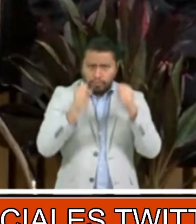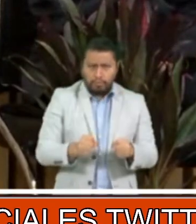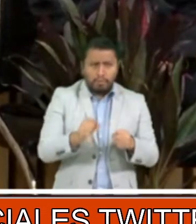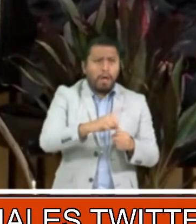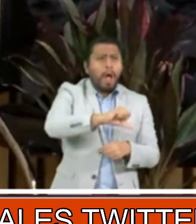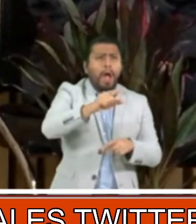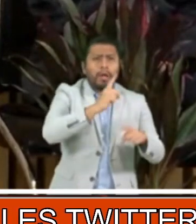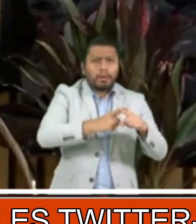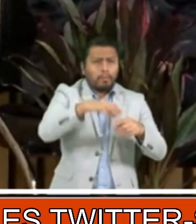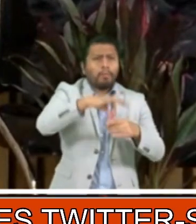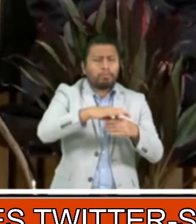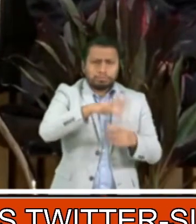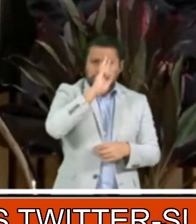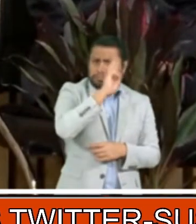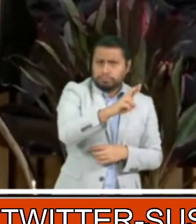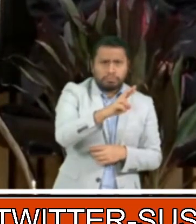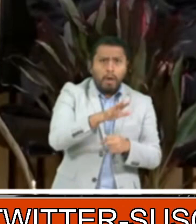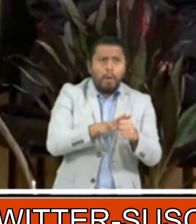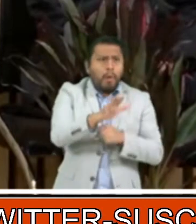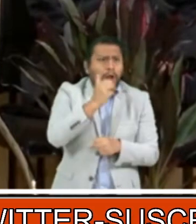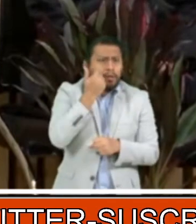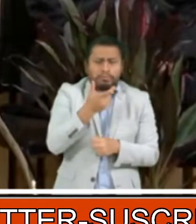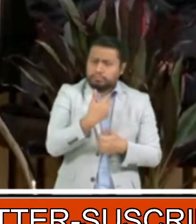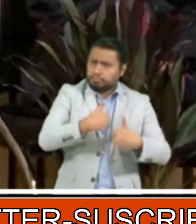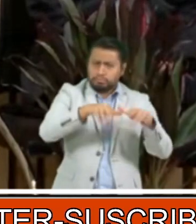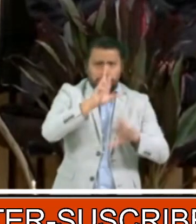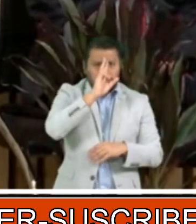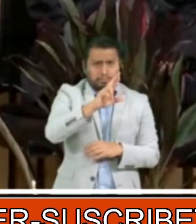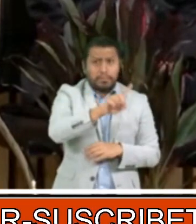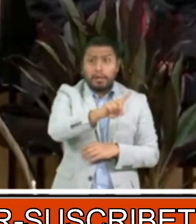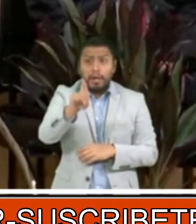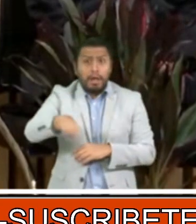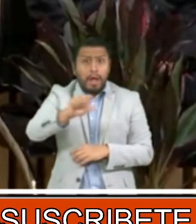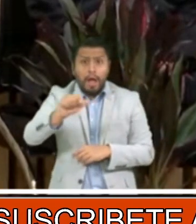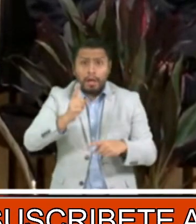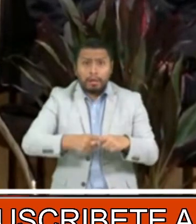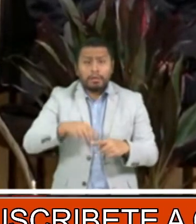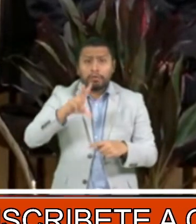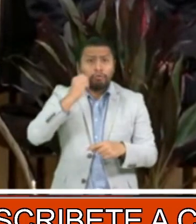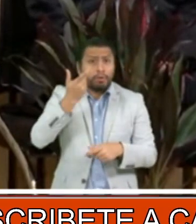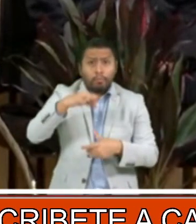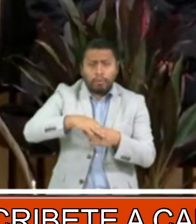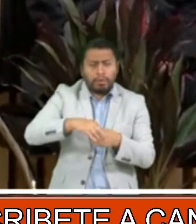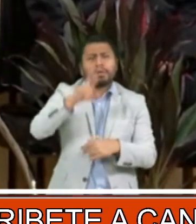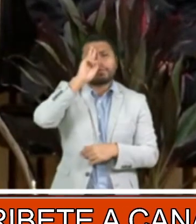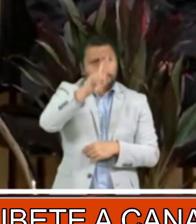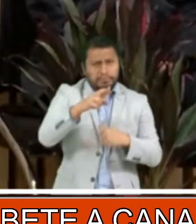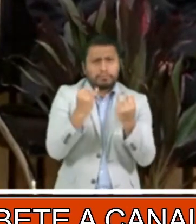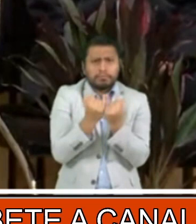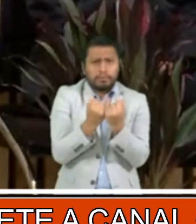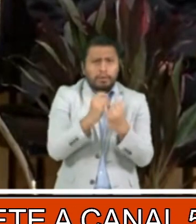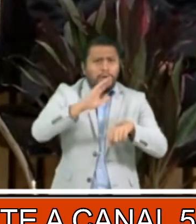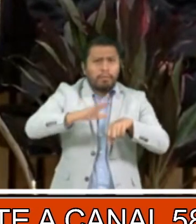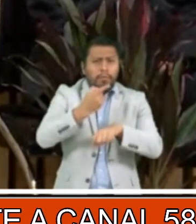voten, en cualquier sentido, se respetará a quienes no voten, porque hoy todas las acciones